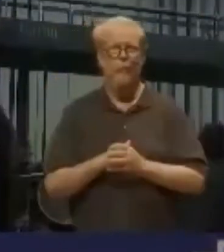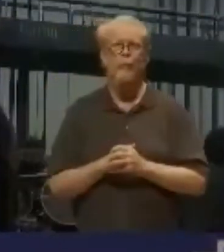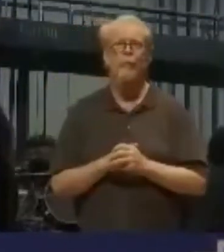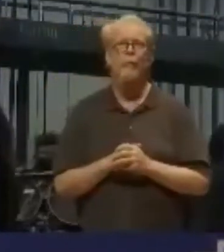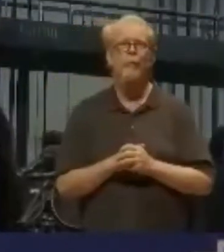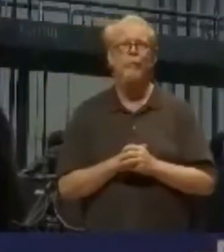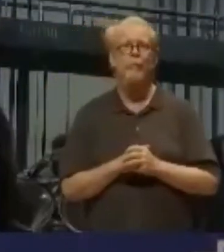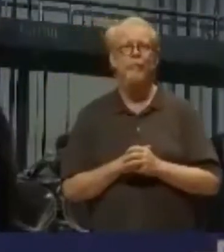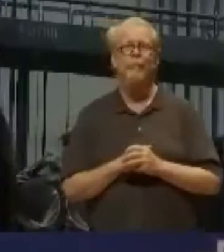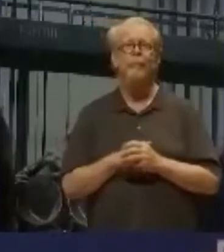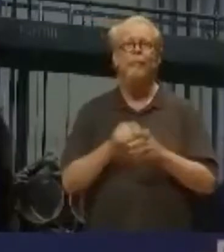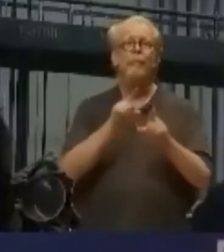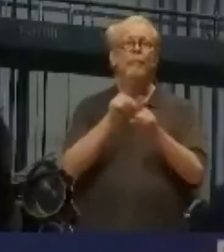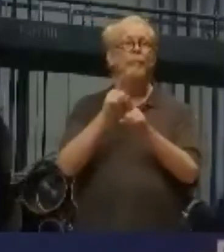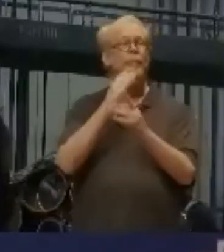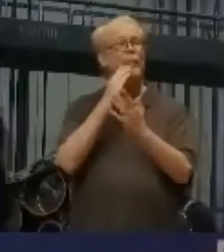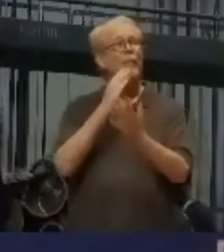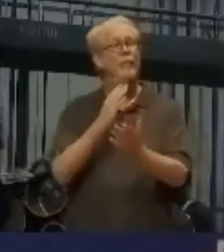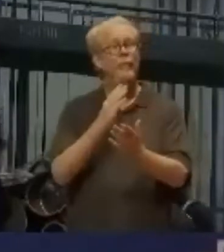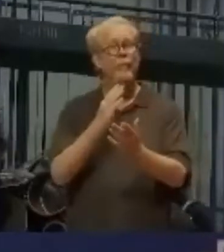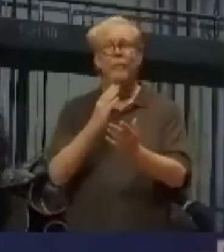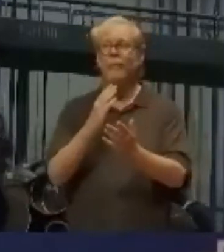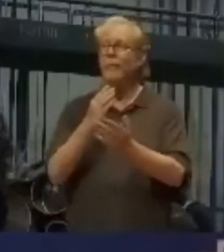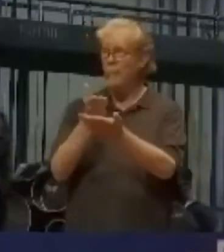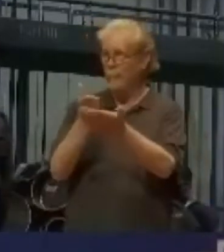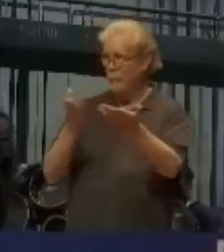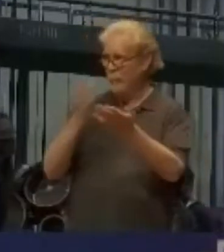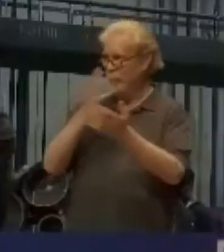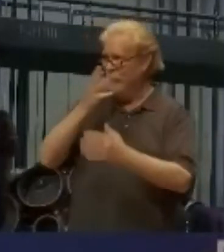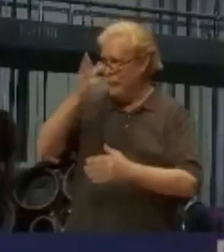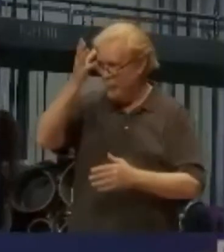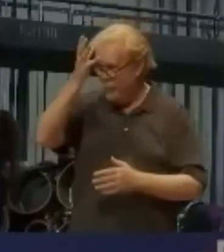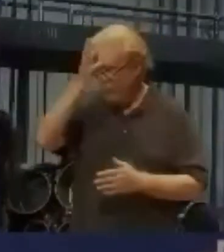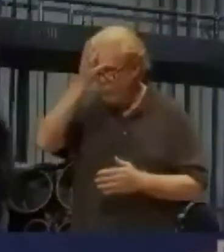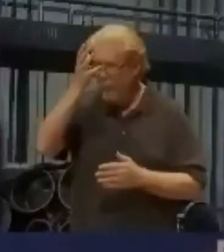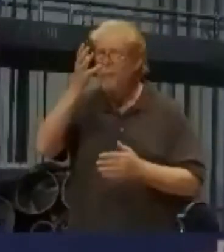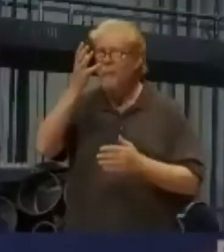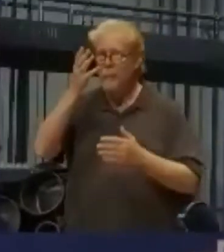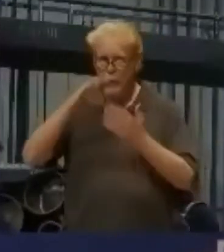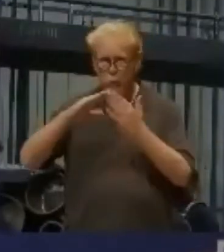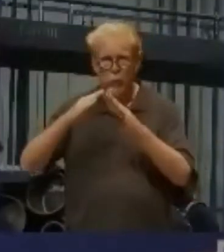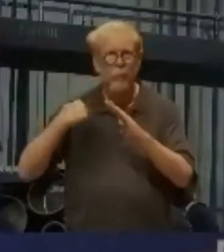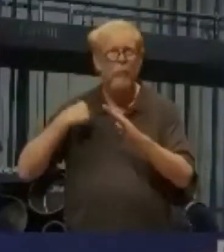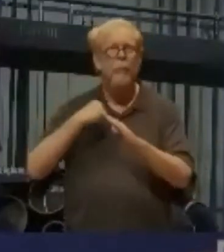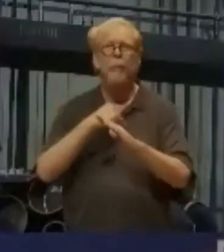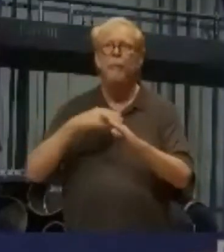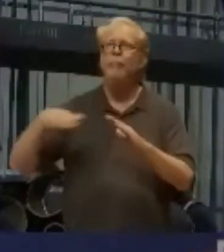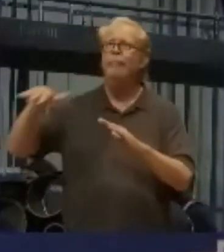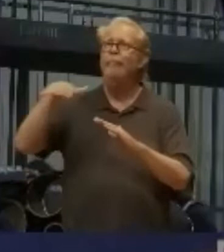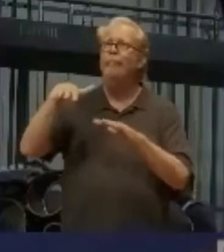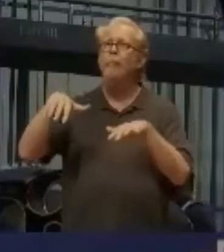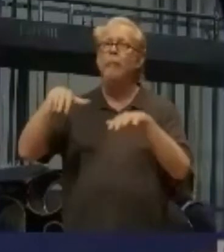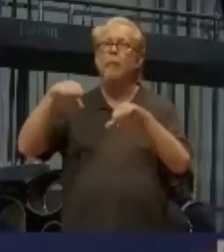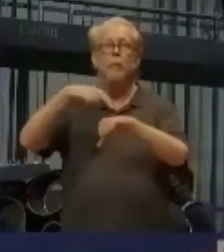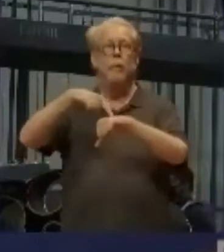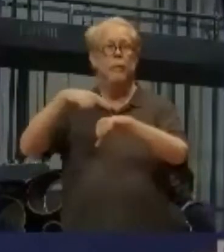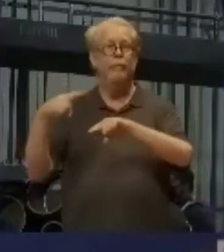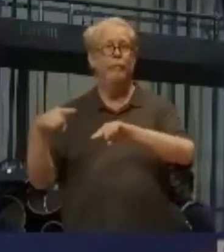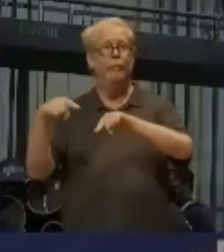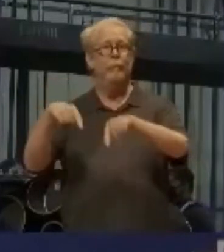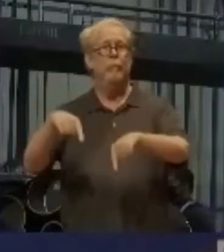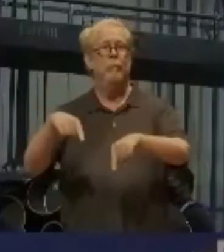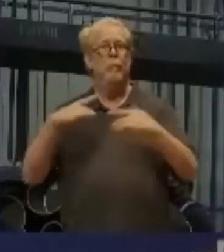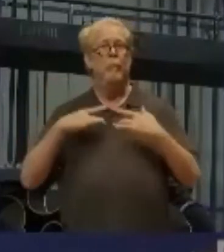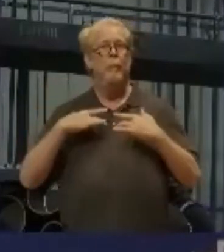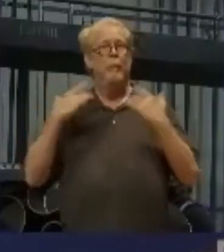ganado muchísimos premios también recientemente. Quiero agradecer también a los padres de familia, responsables de estudiantes y comunidad